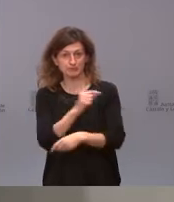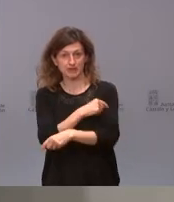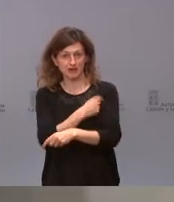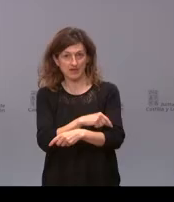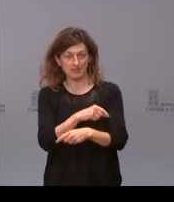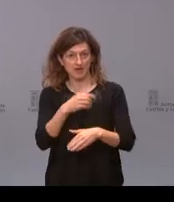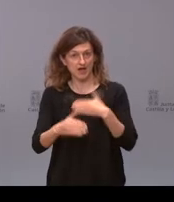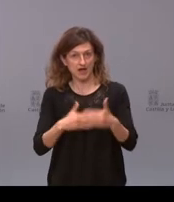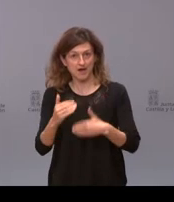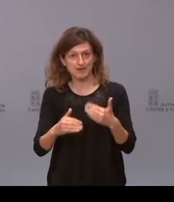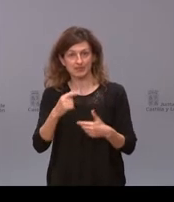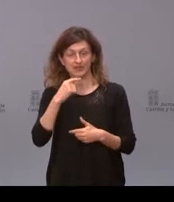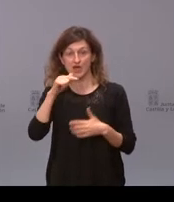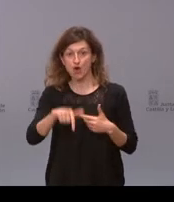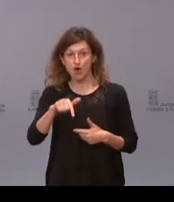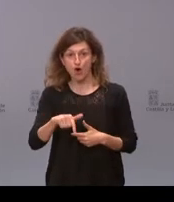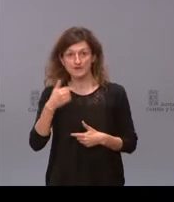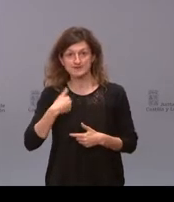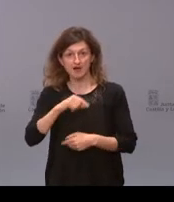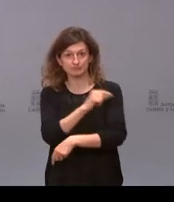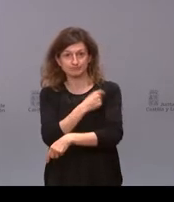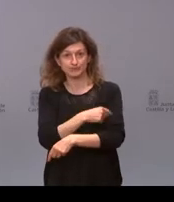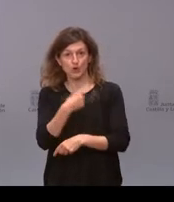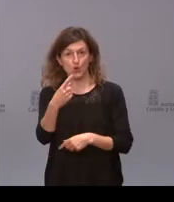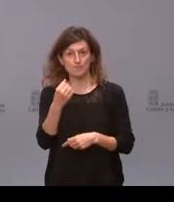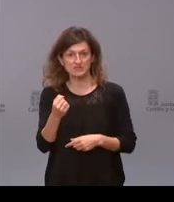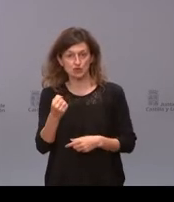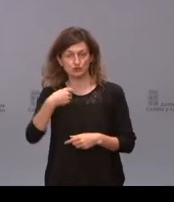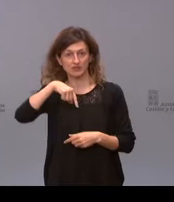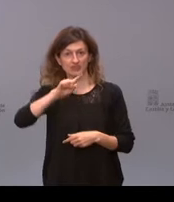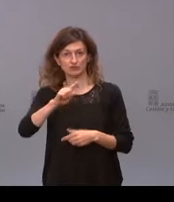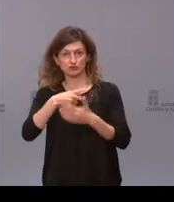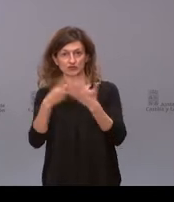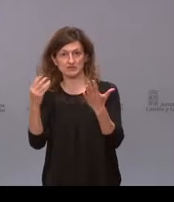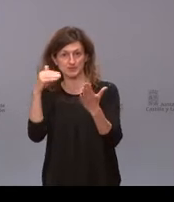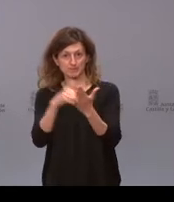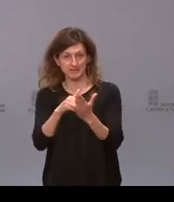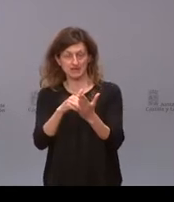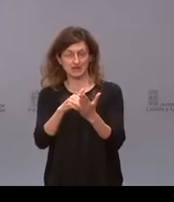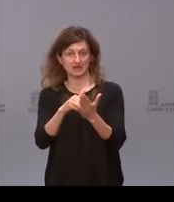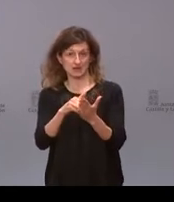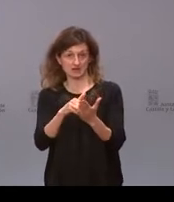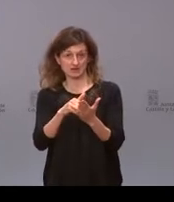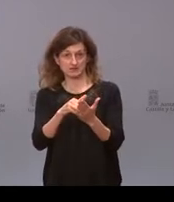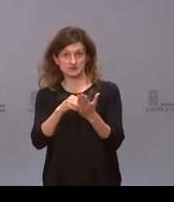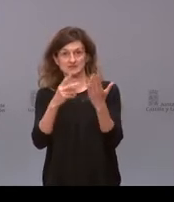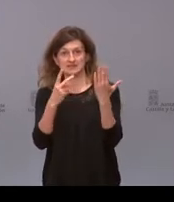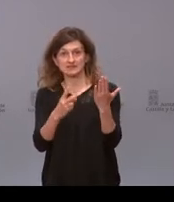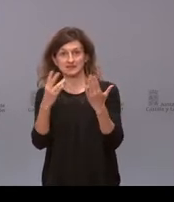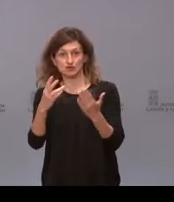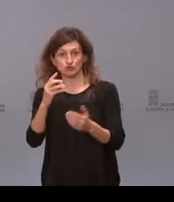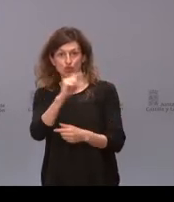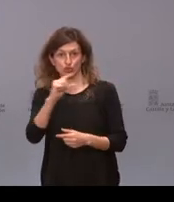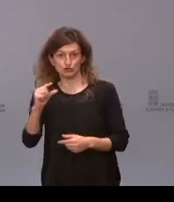señalar que a día de hoy hemos vacunado a un millón 117 mil 78 dosis